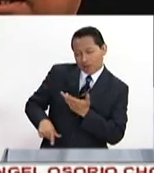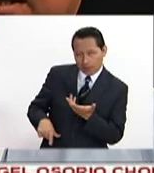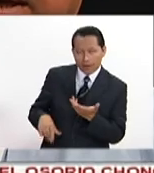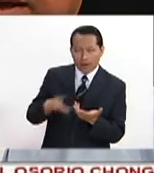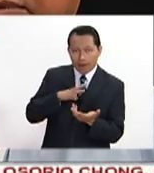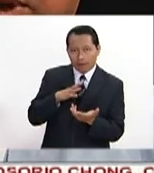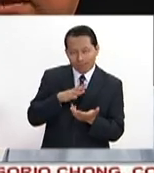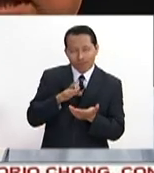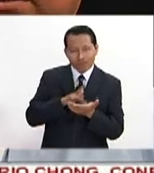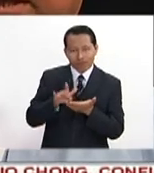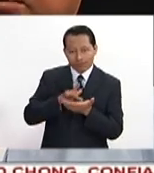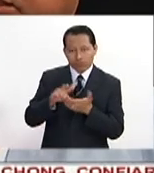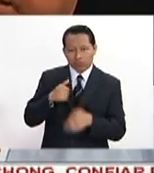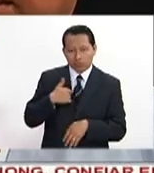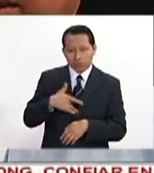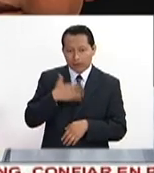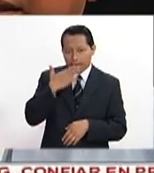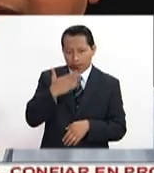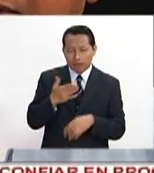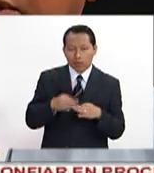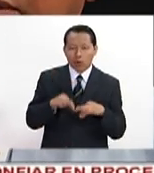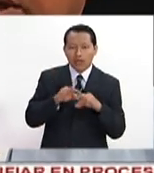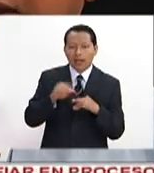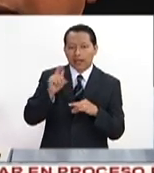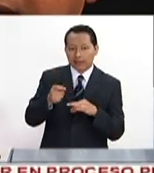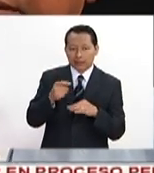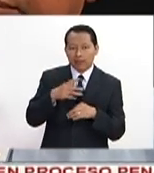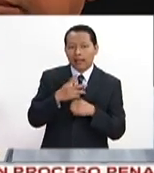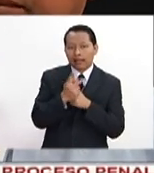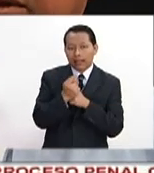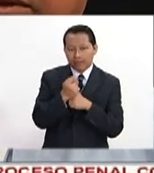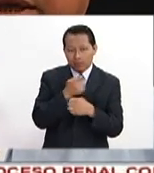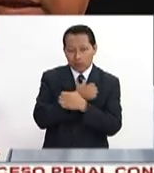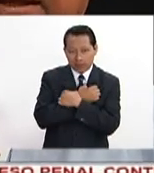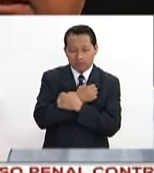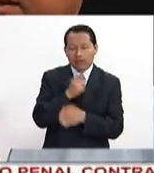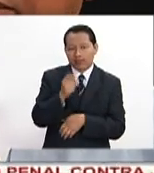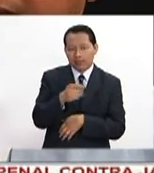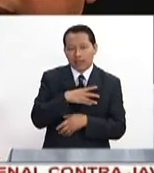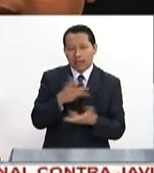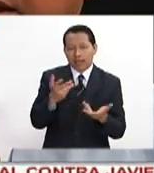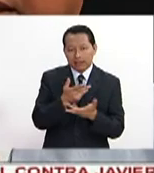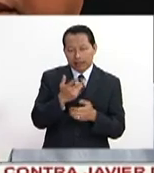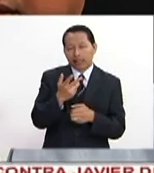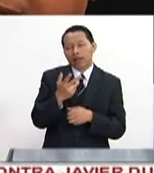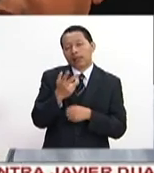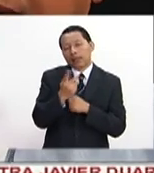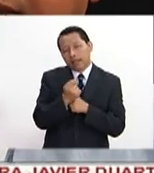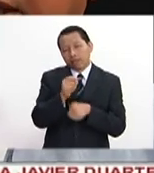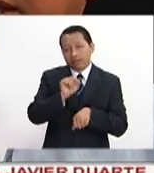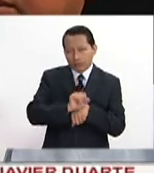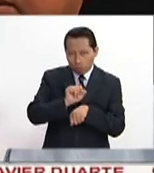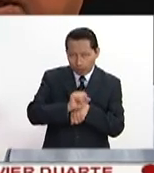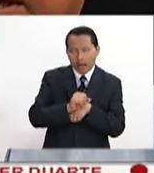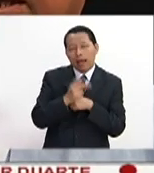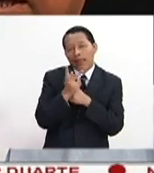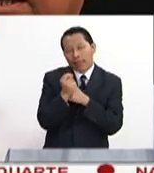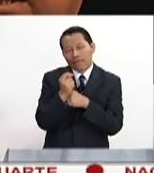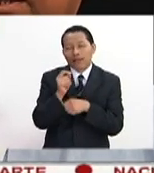ya que como esta es tan importante que es la televisión educativa, donde se realiza la telesecundaria,